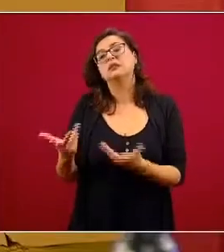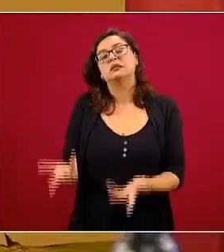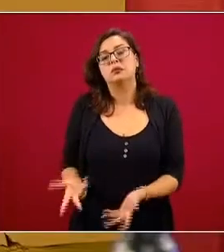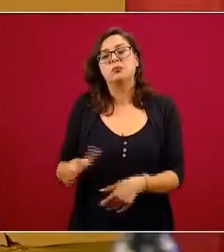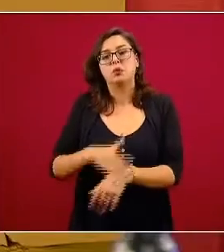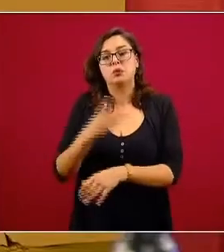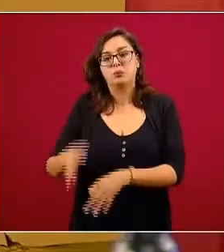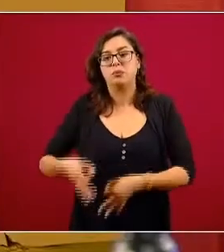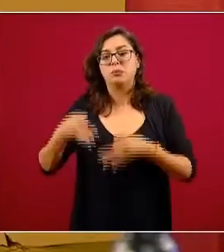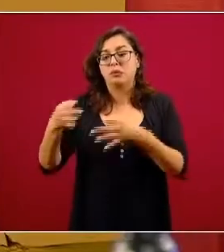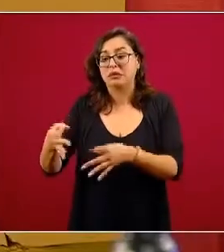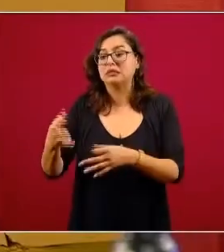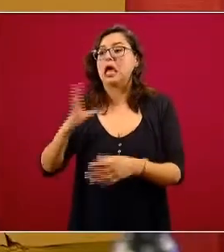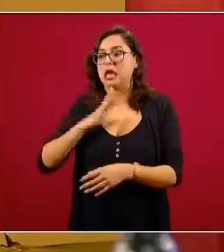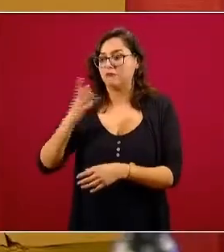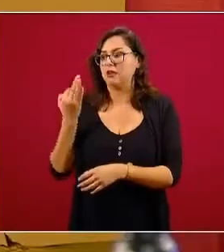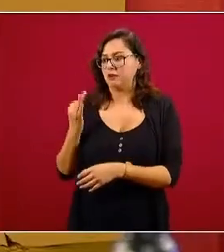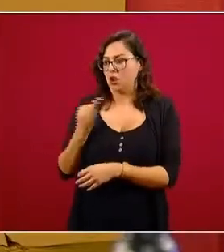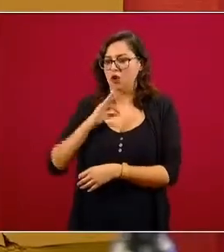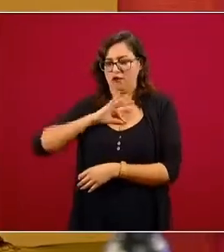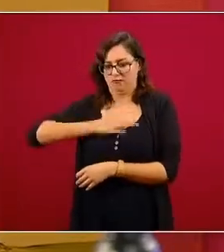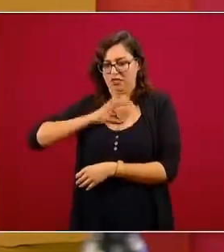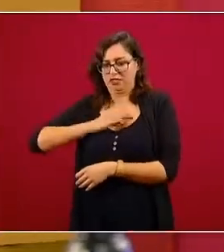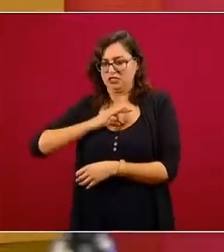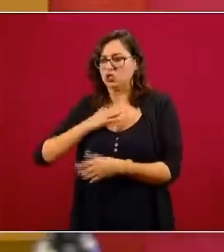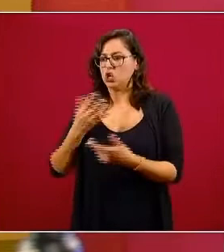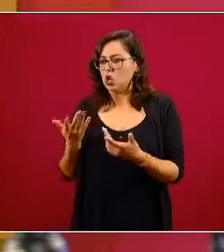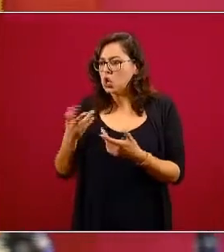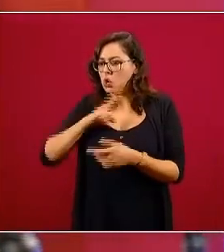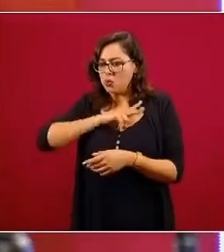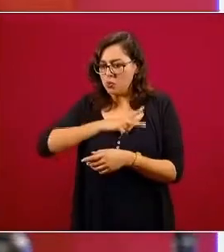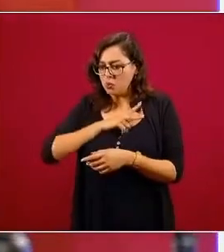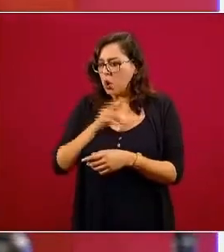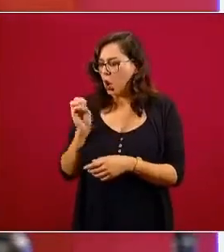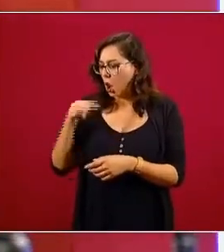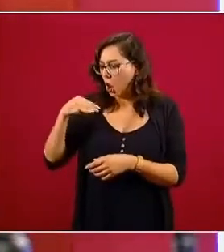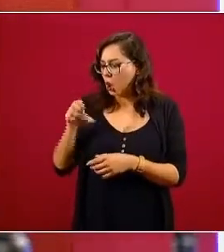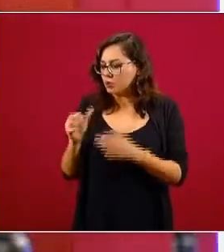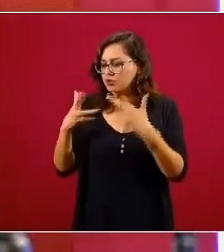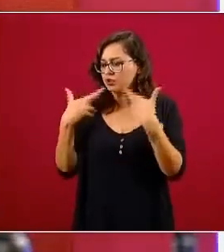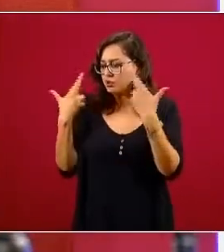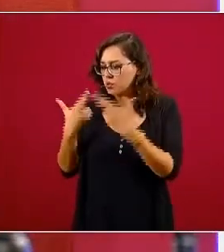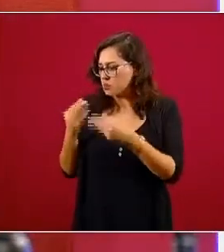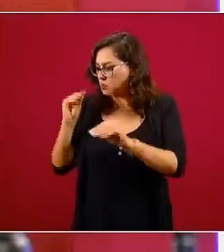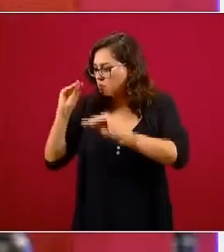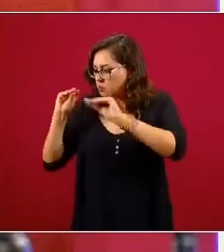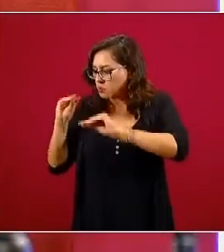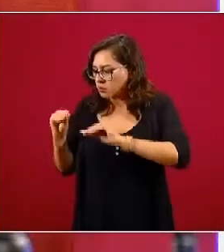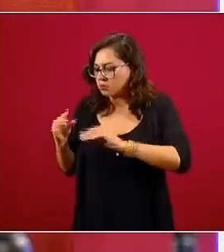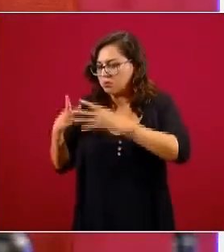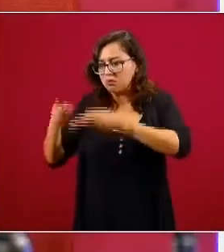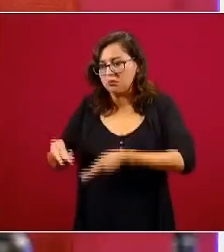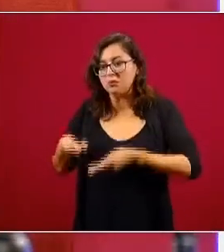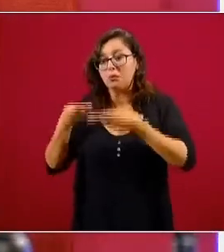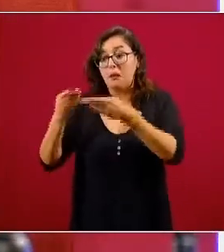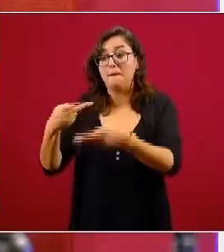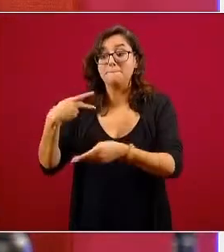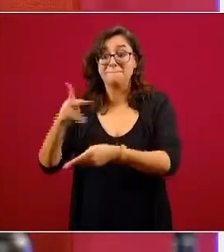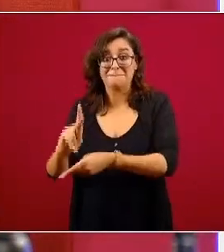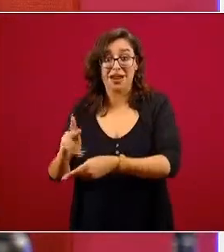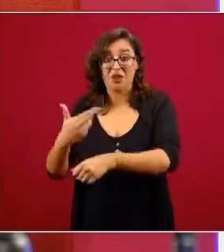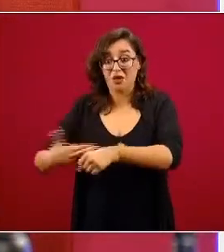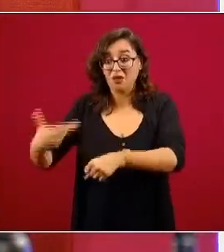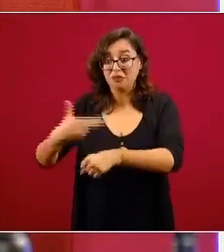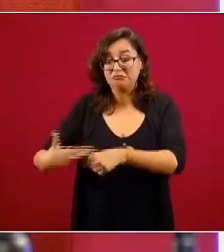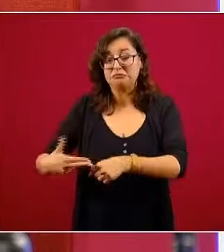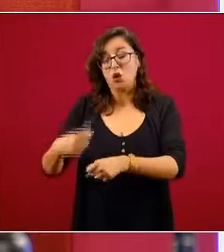las cepas sí se liberaron en febrero, sí ocurrió la reunión de la OMS en febrero, pero todo el resto del proceso está retrasado